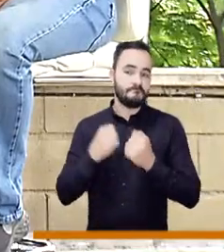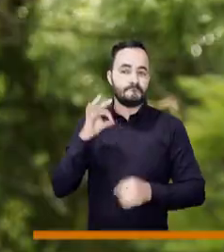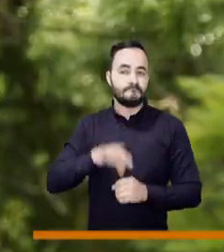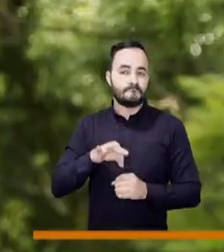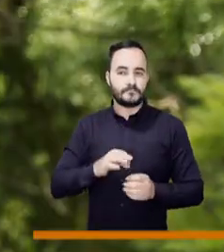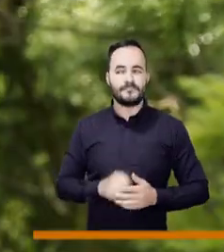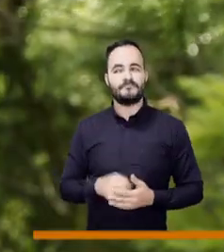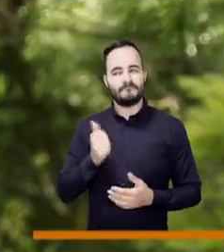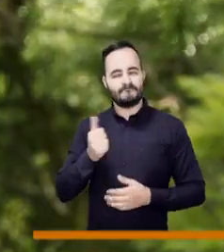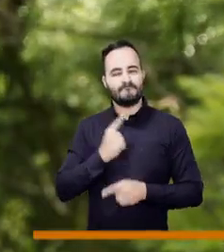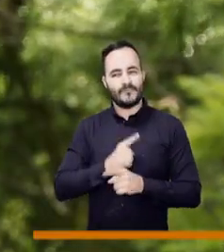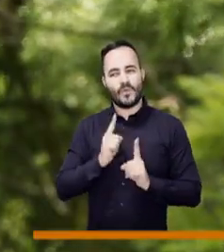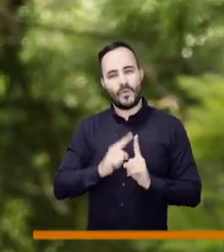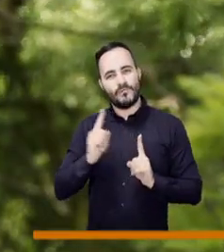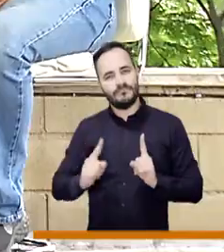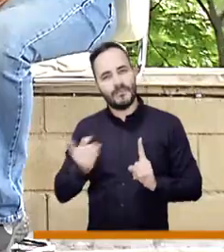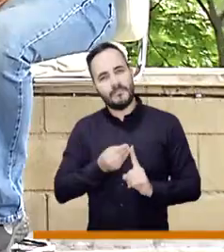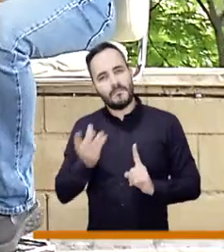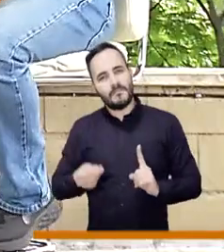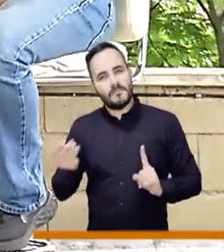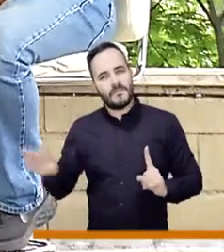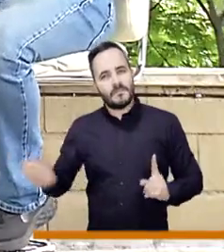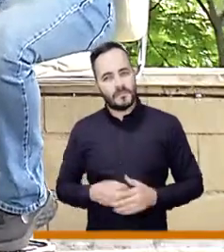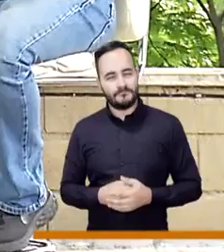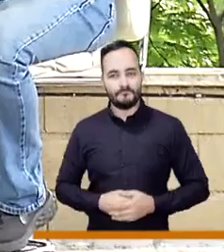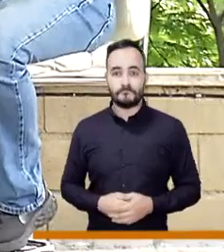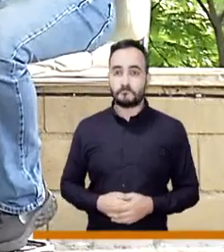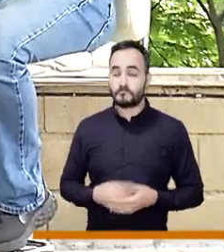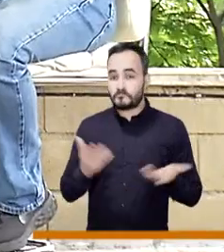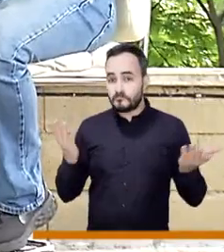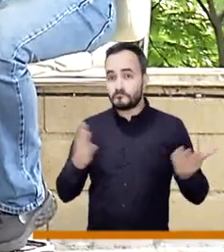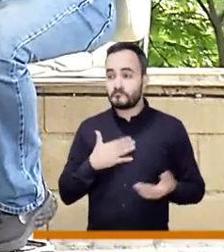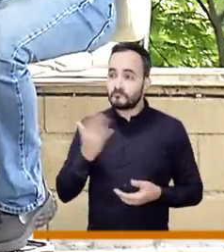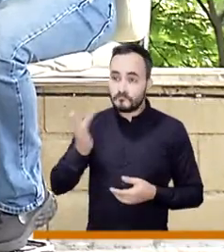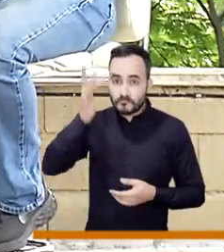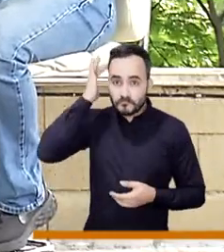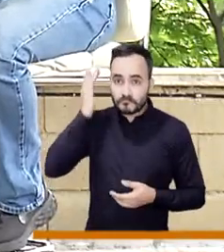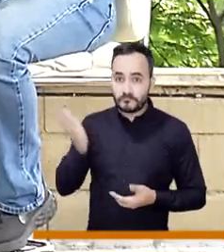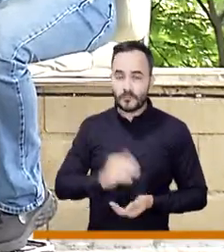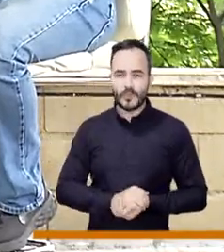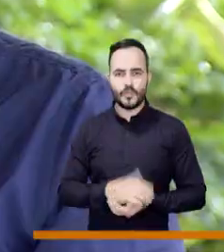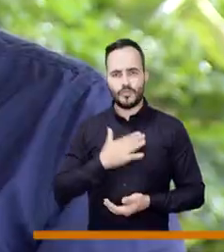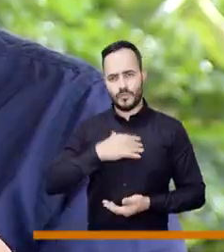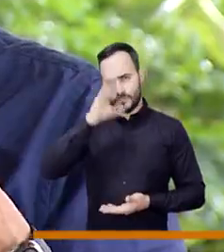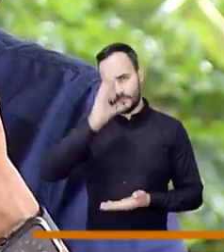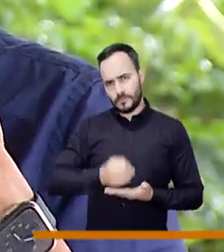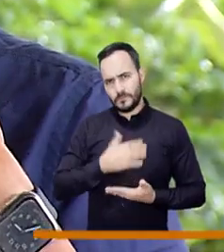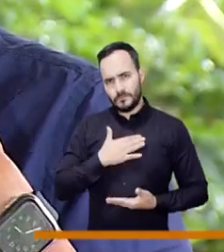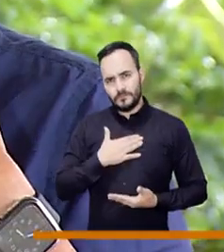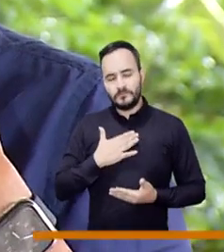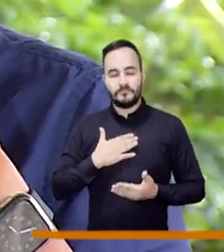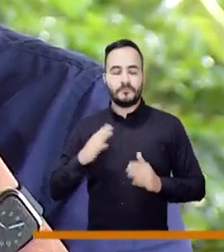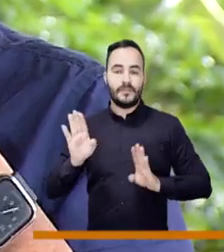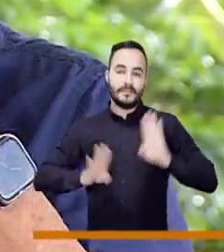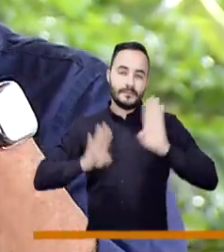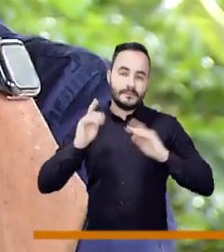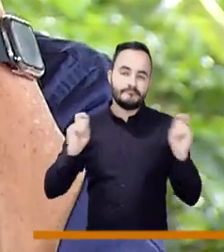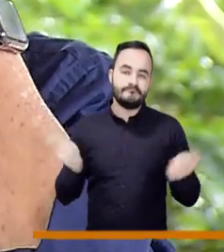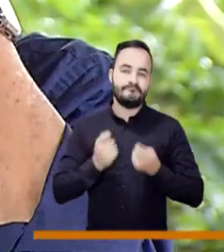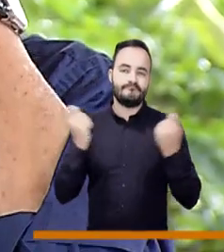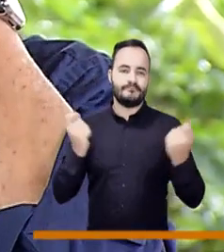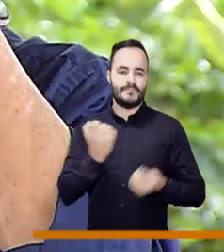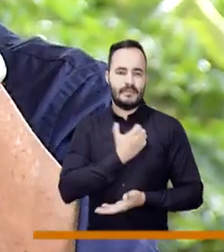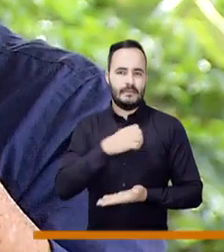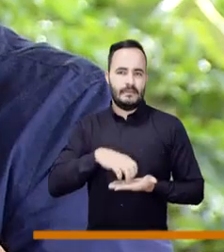estrategia del uno a uno, doctor Luis Bernardo. No, yo creo que lo que hay que hacer... En el caso de la alcaldía, y yo